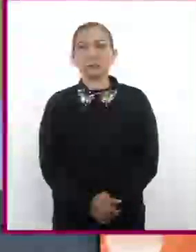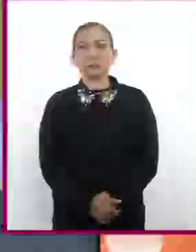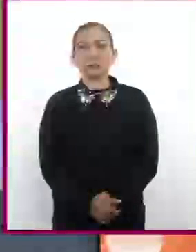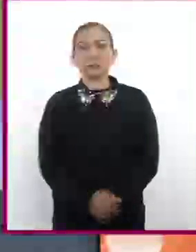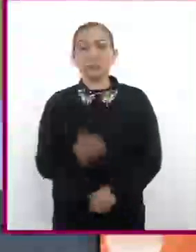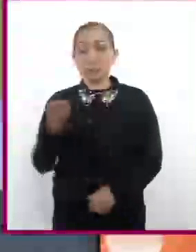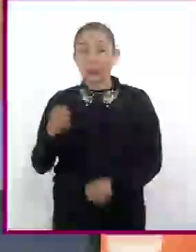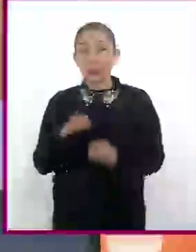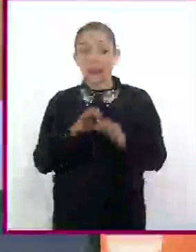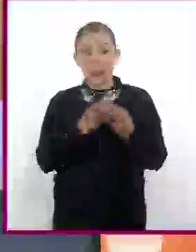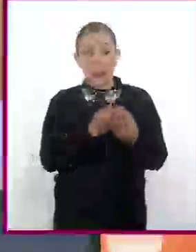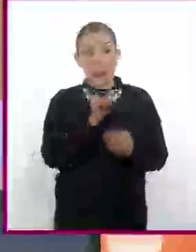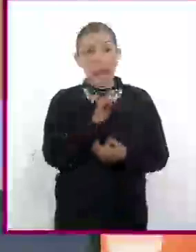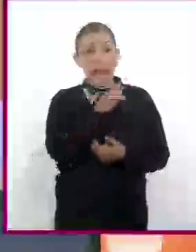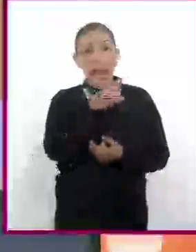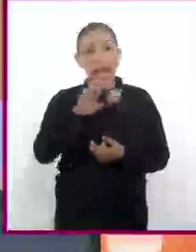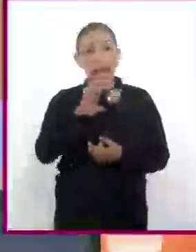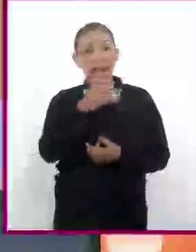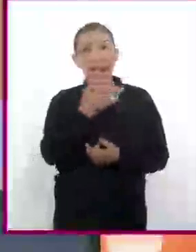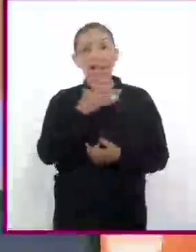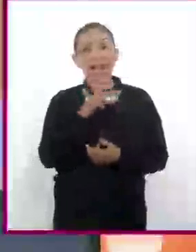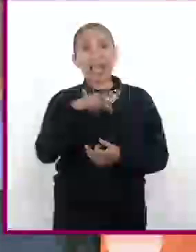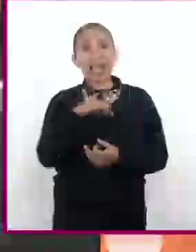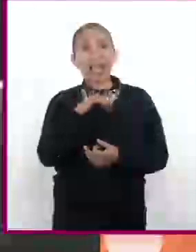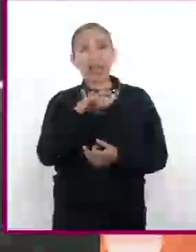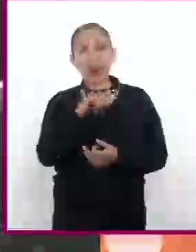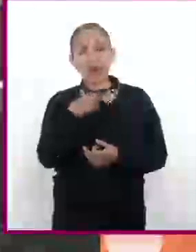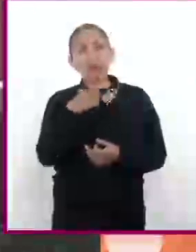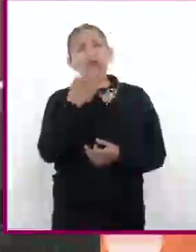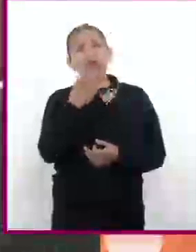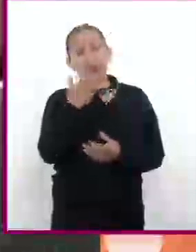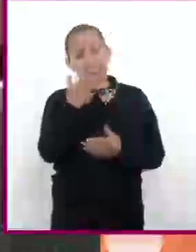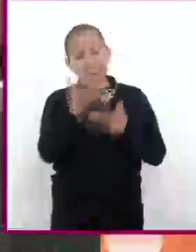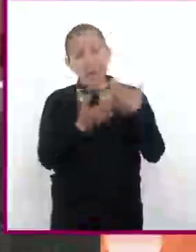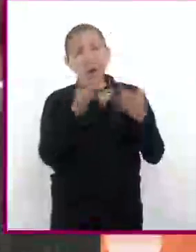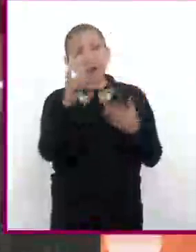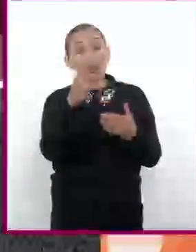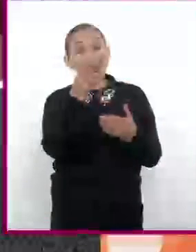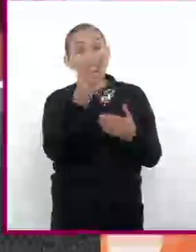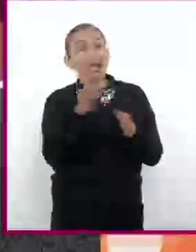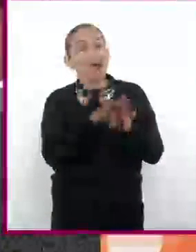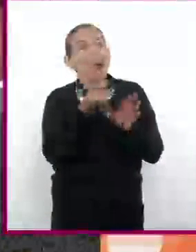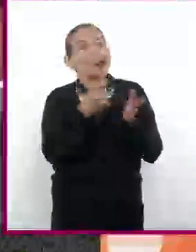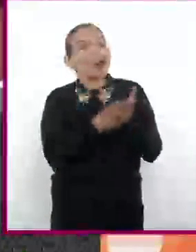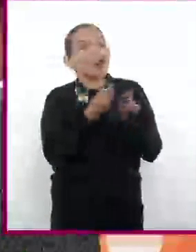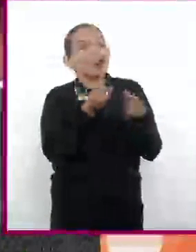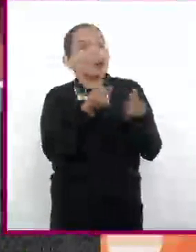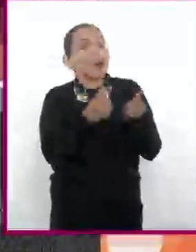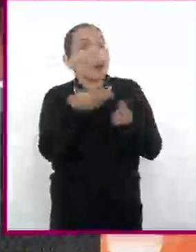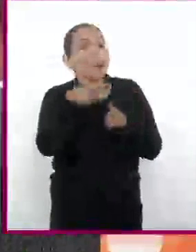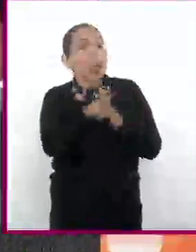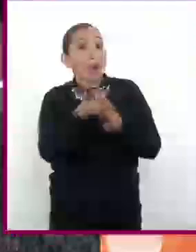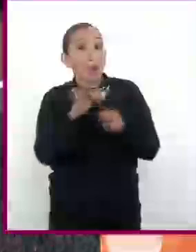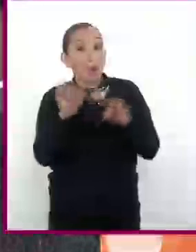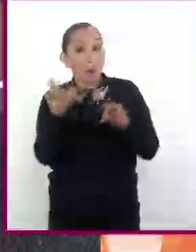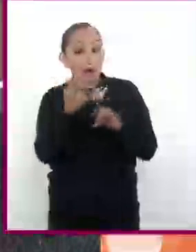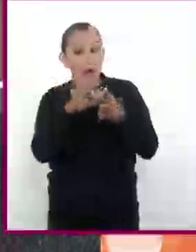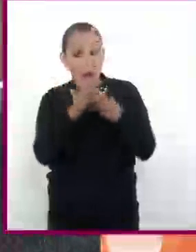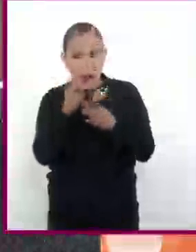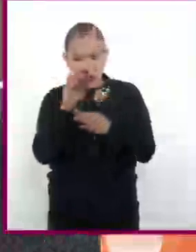El modelo de Arrhenius funcionó mientras lograba explicar las propiedades de las sustancias, pero cuando el modelo y